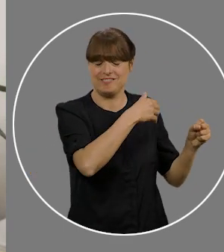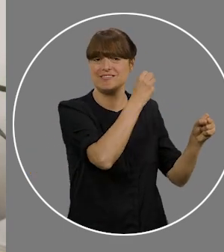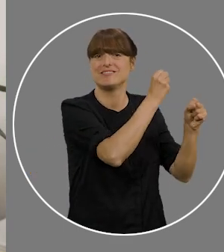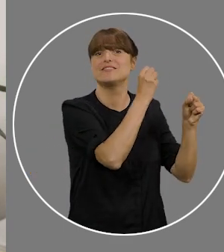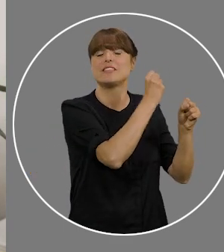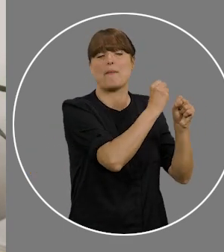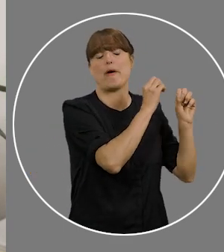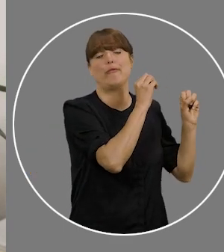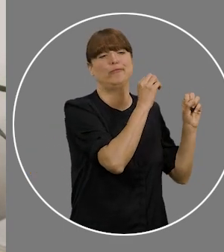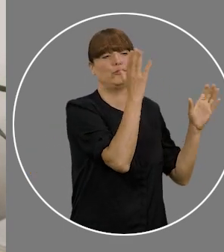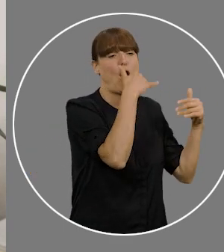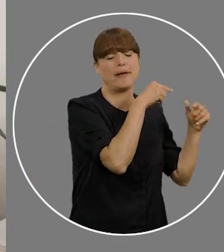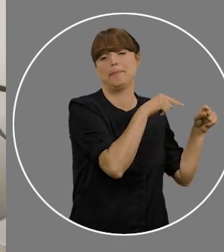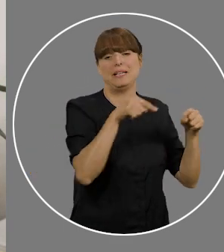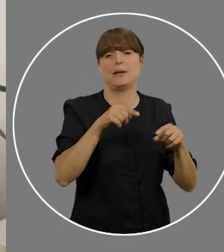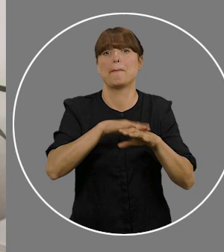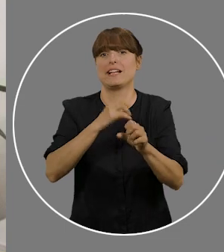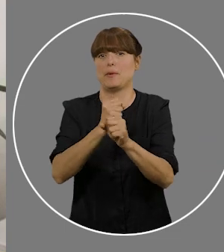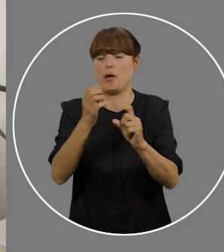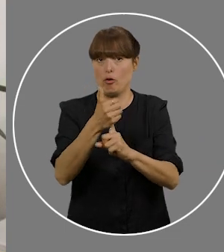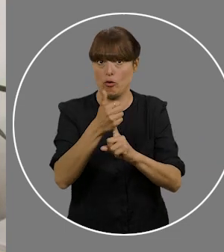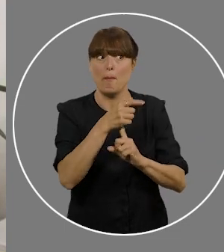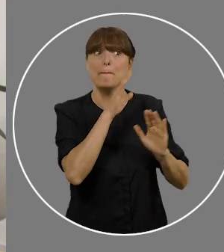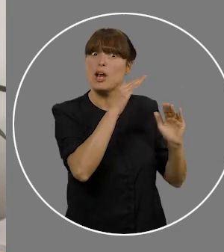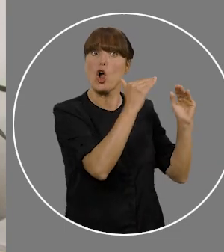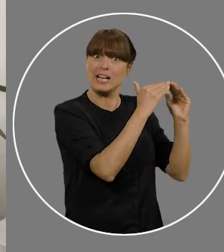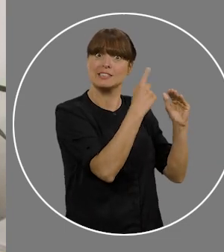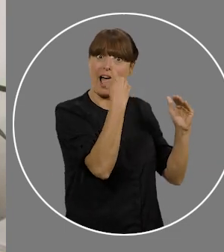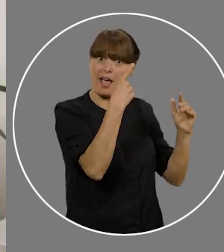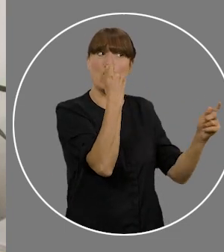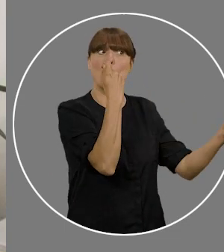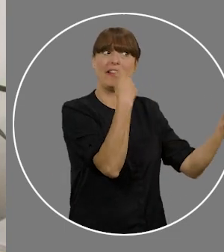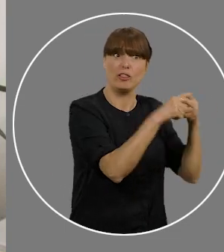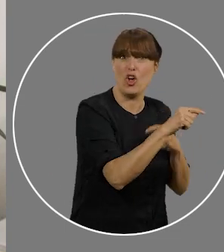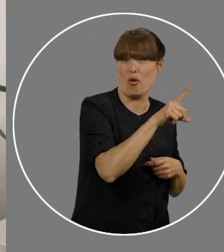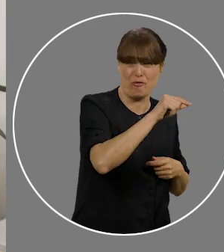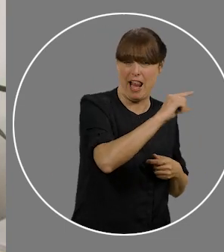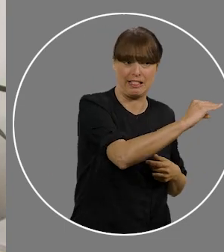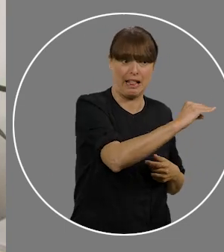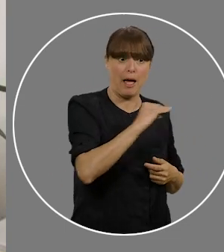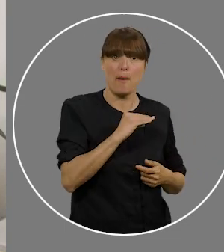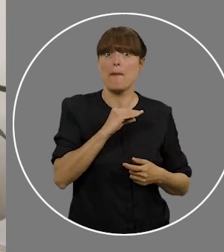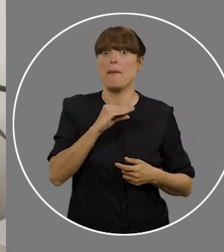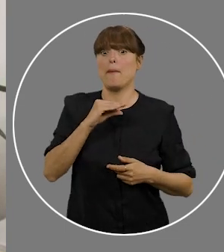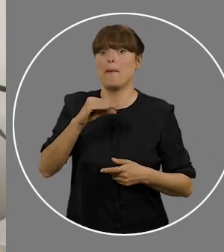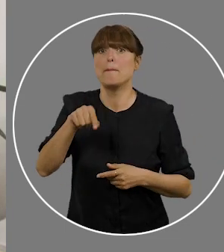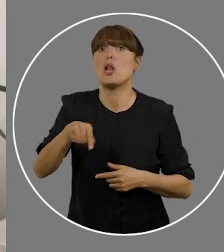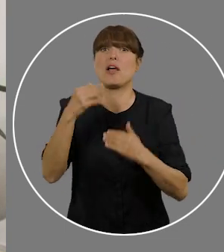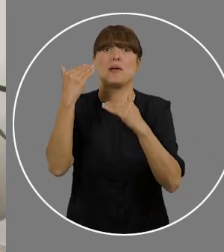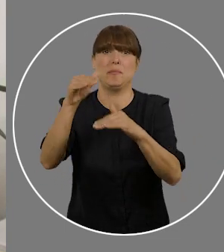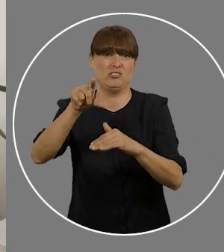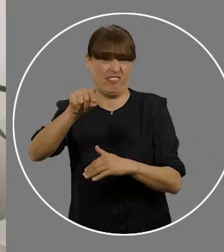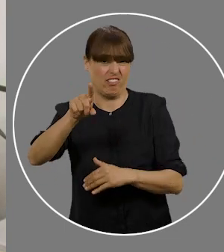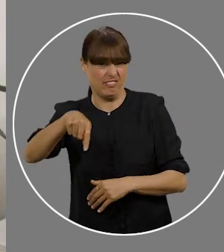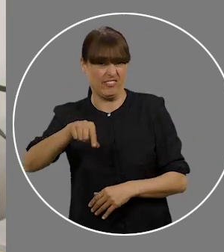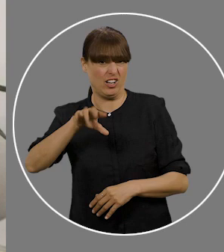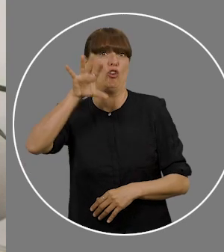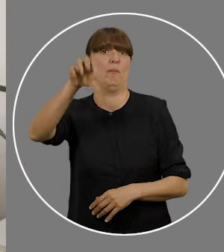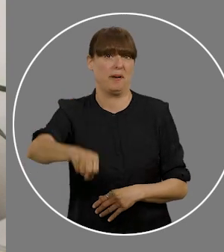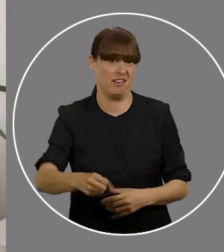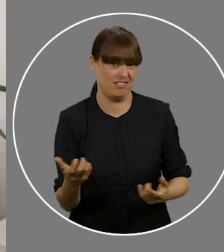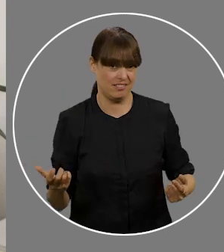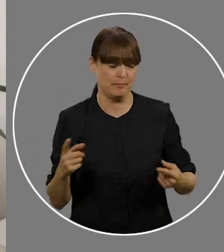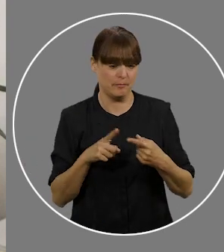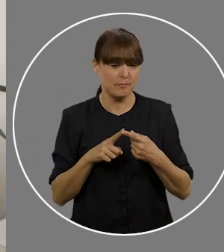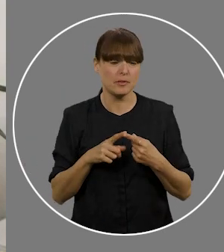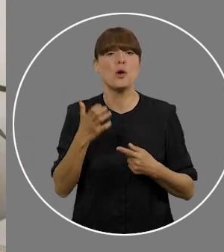aquí una casa valía 4 duros. Y el que pudo, pues lo hizo. Y claro, pues yo, a